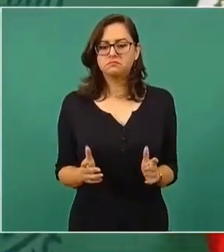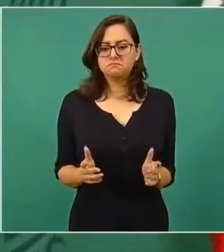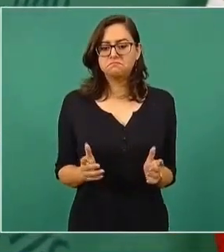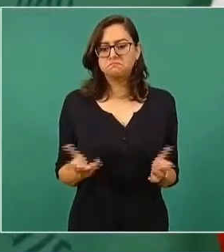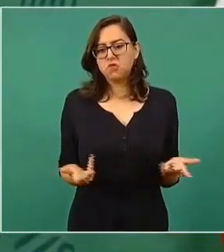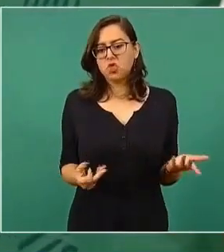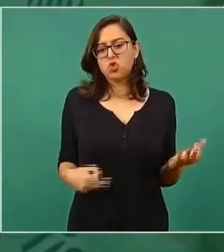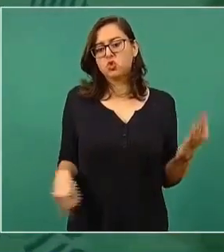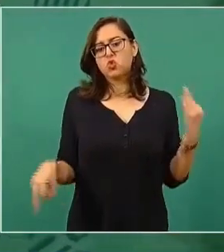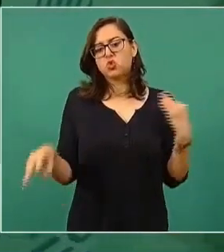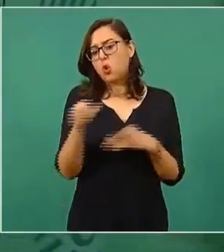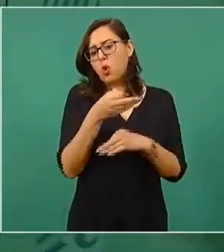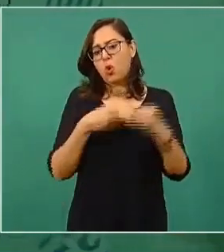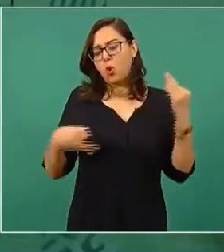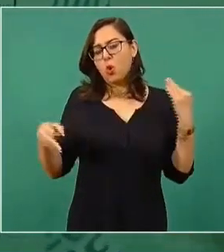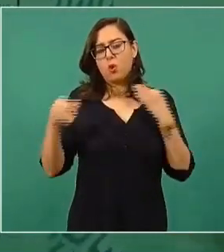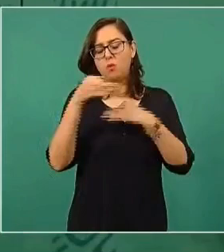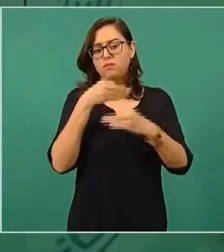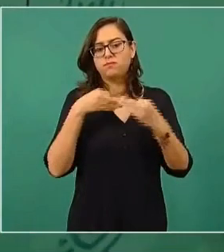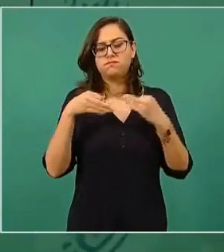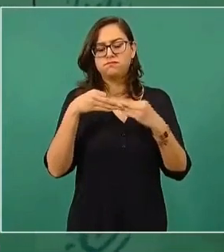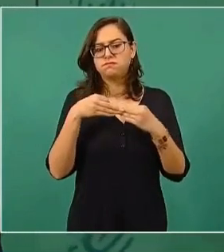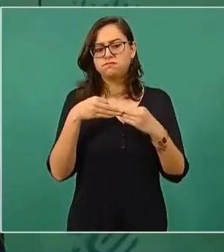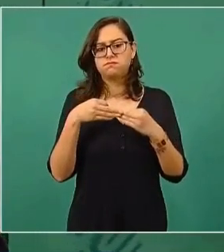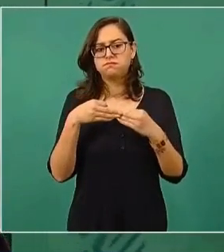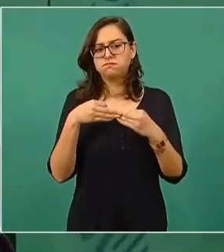todo lo que se haga